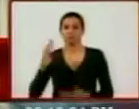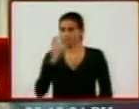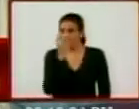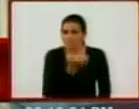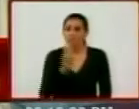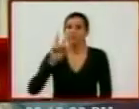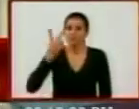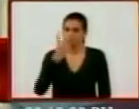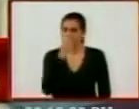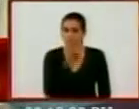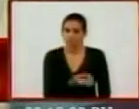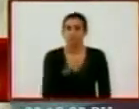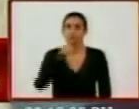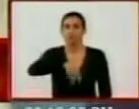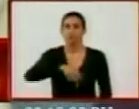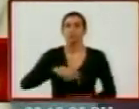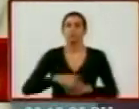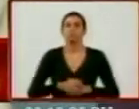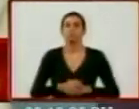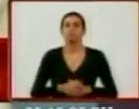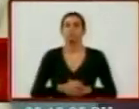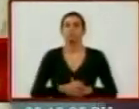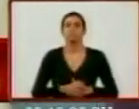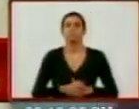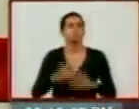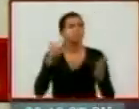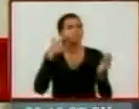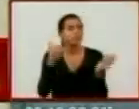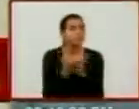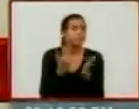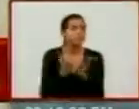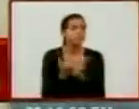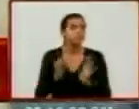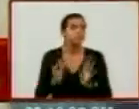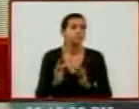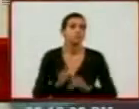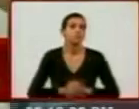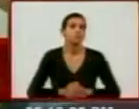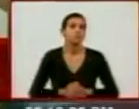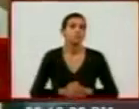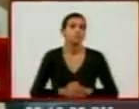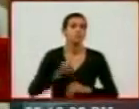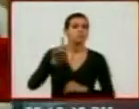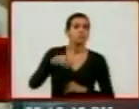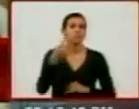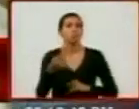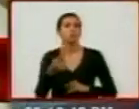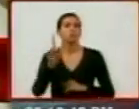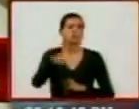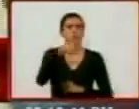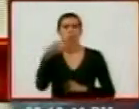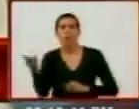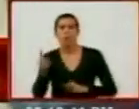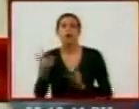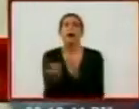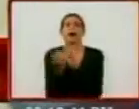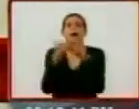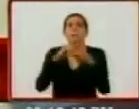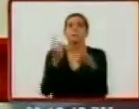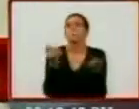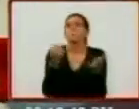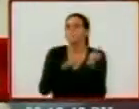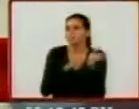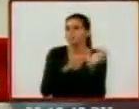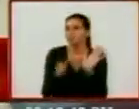en esta segunda oportunidad para corroborar que hayan tomado que hubiesen tomado pues las medidas